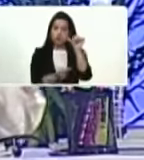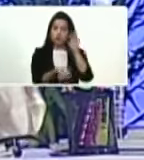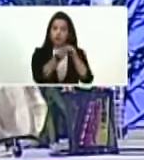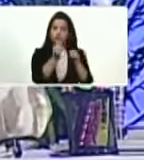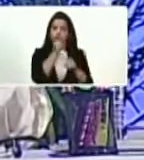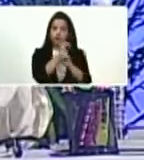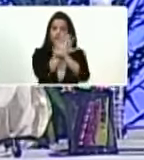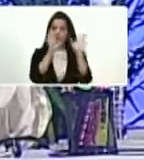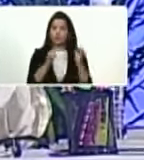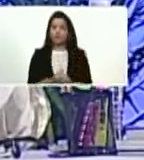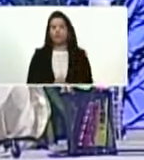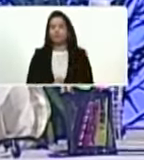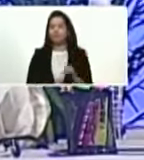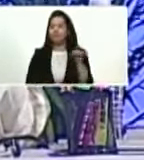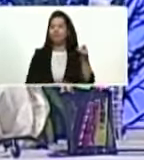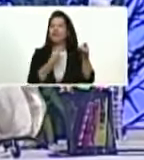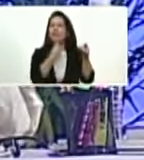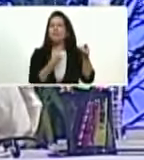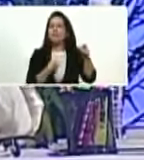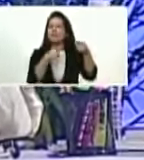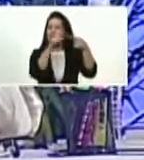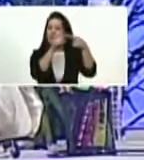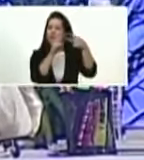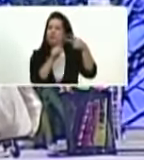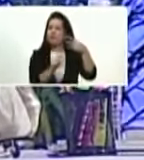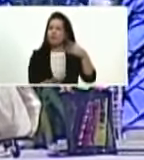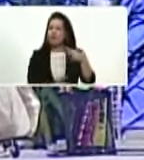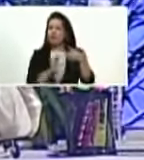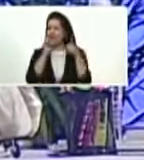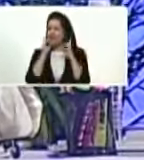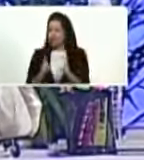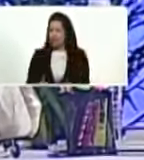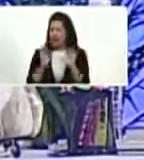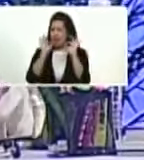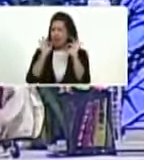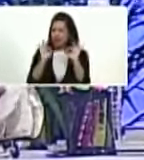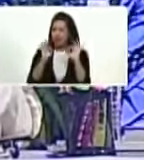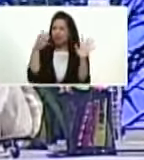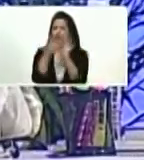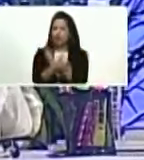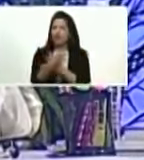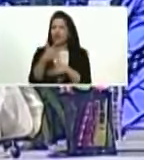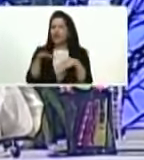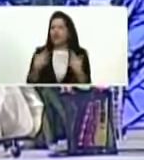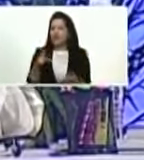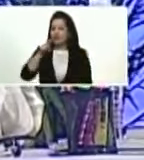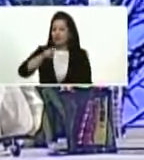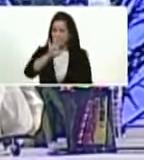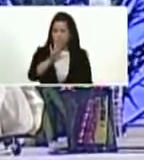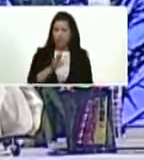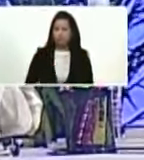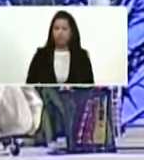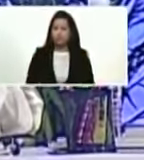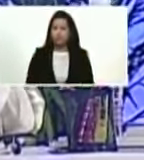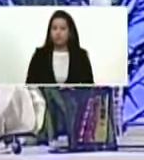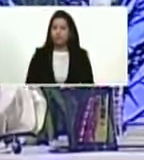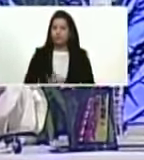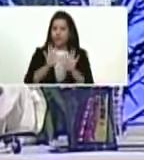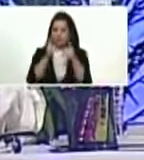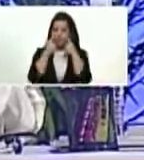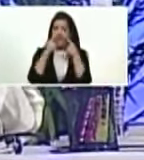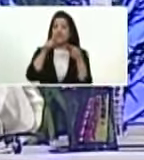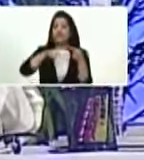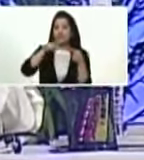elementos claves, ¿no?, que tienen que ver con decisiones muy particulares de productos y necesidades, ¿no?